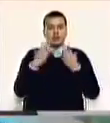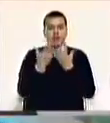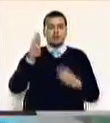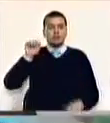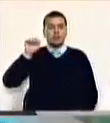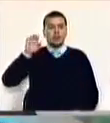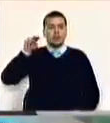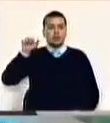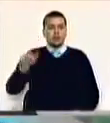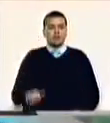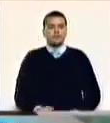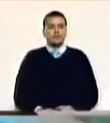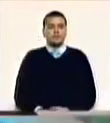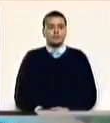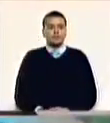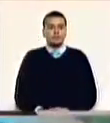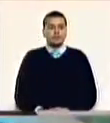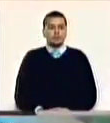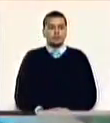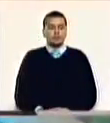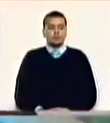Baena.